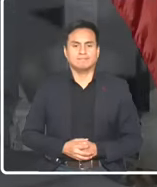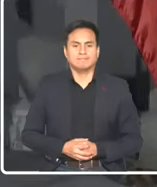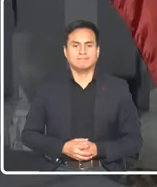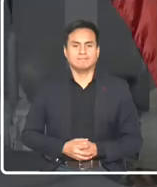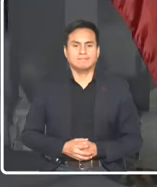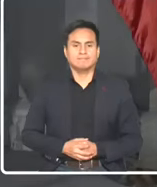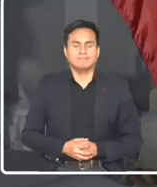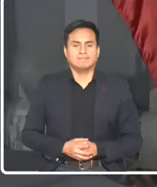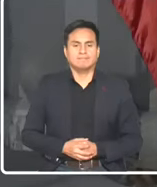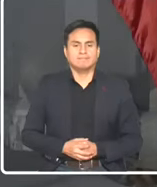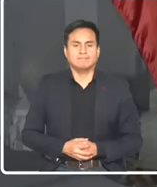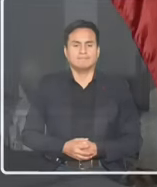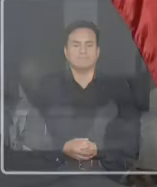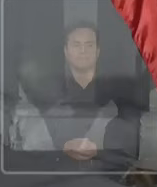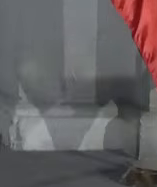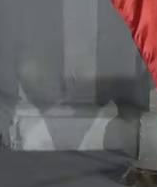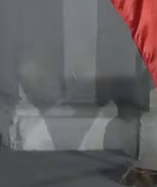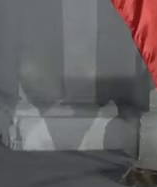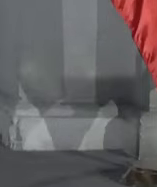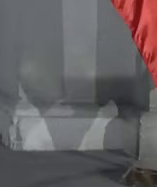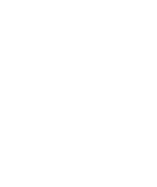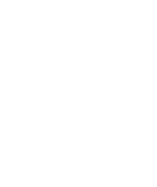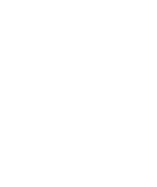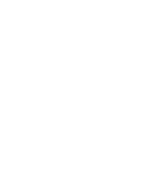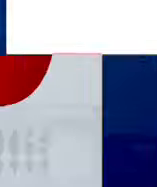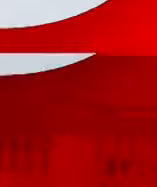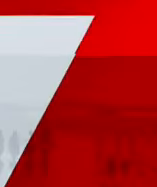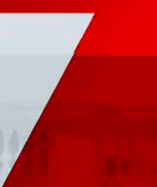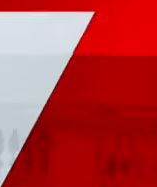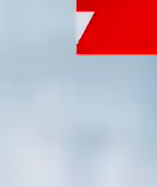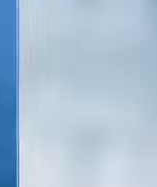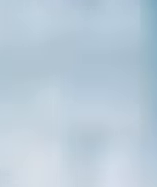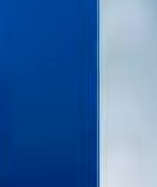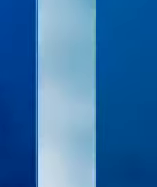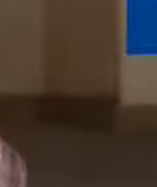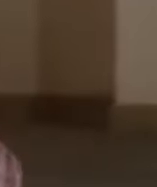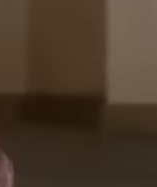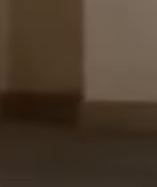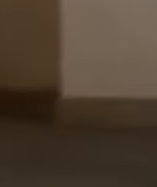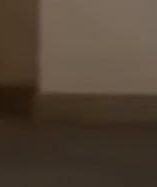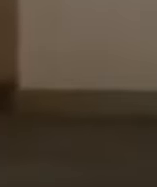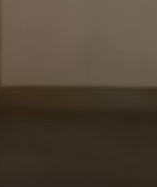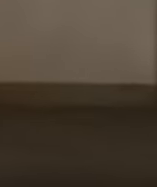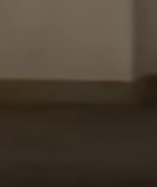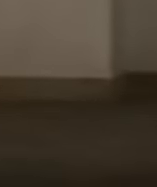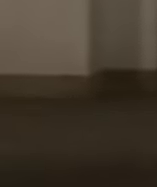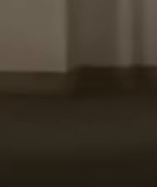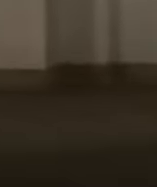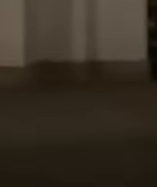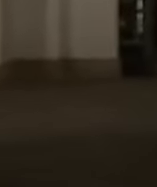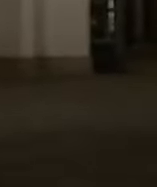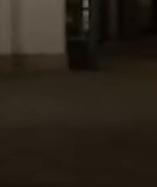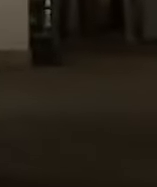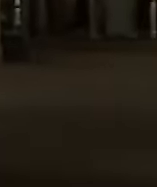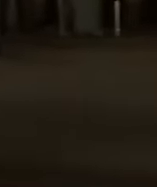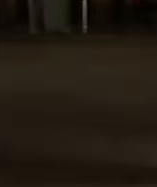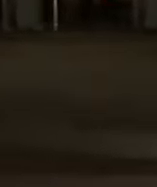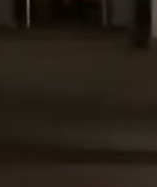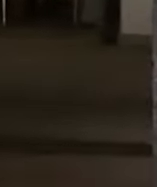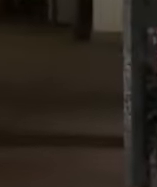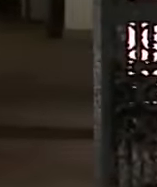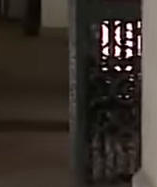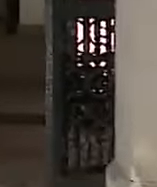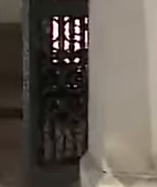gracias termina la intervención termina la intervención del sí ahí sí termina la intervención entonces del